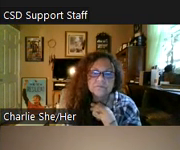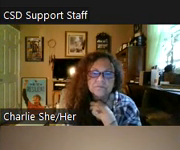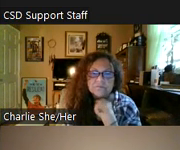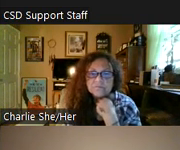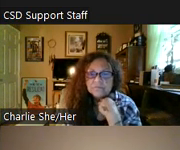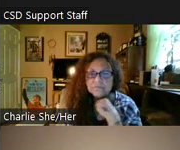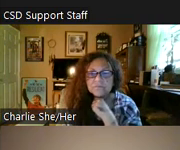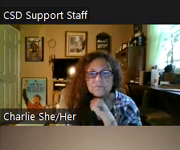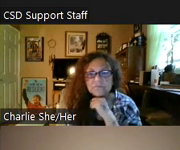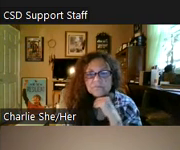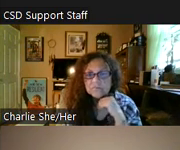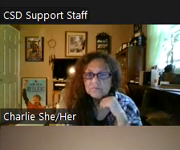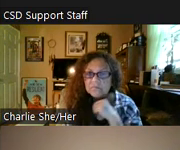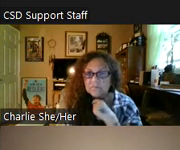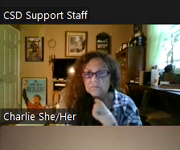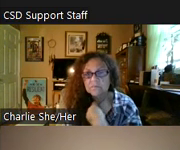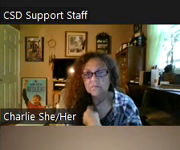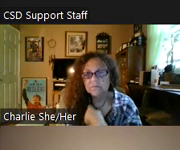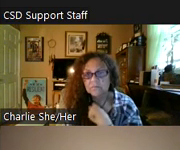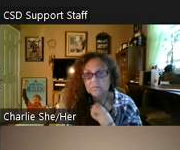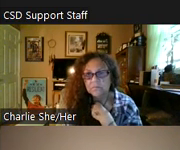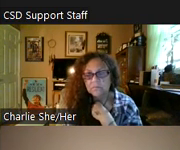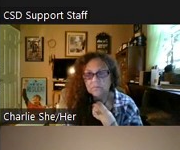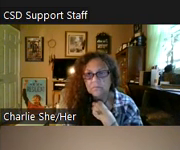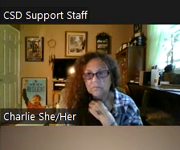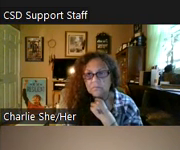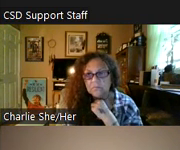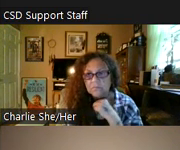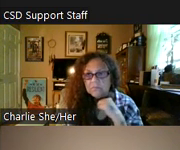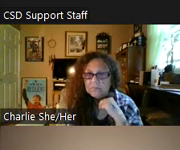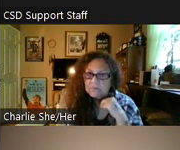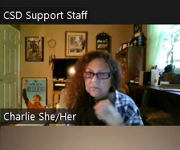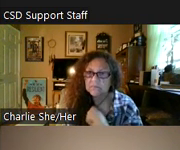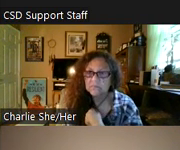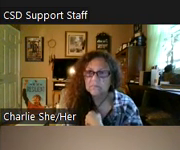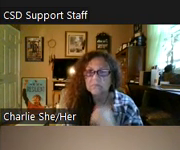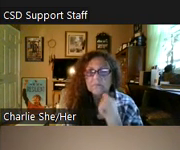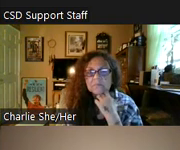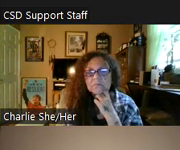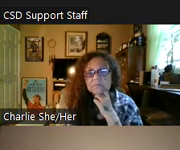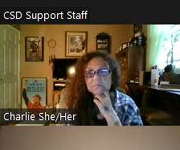Luis, ¿podrías dar el mensaje en español? Por favor.